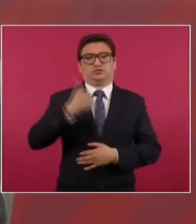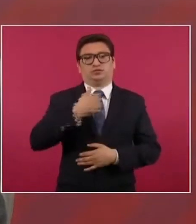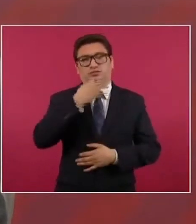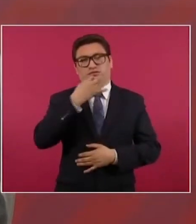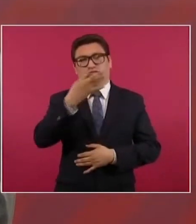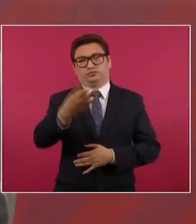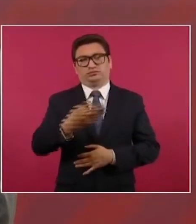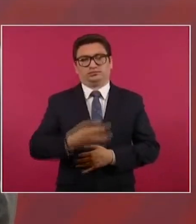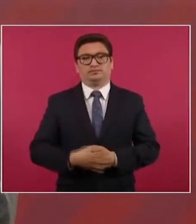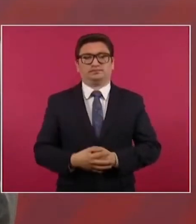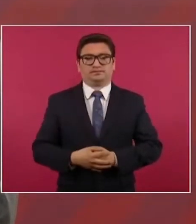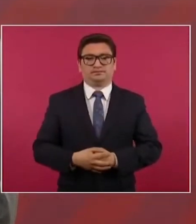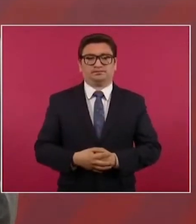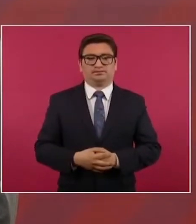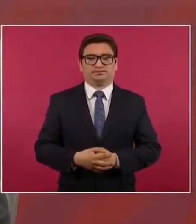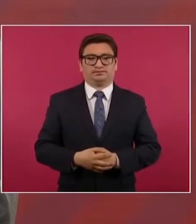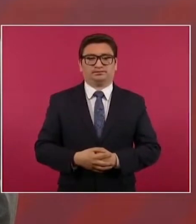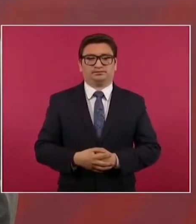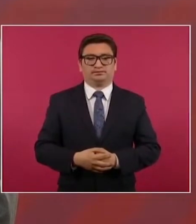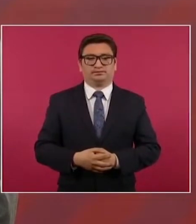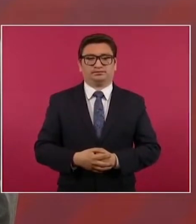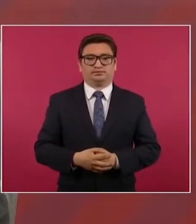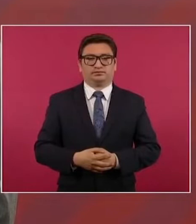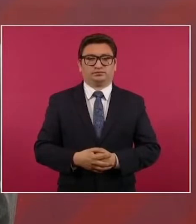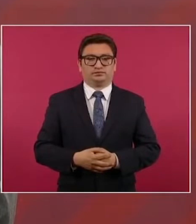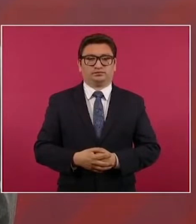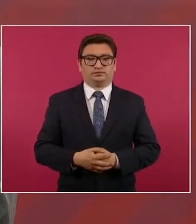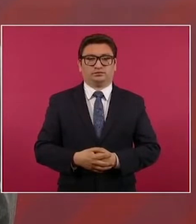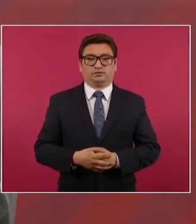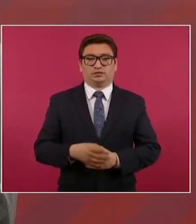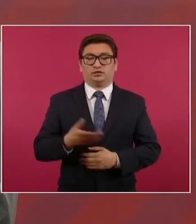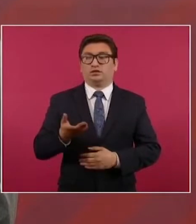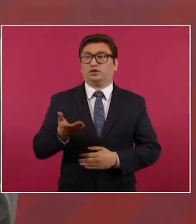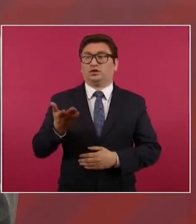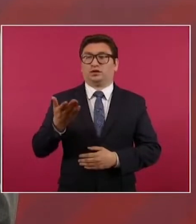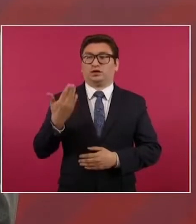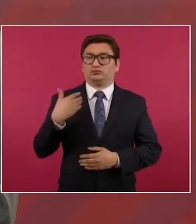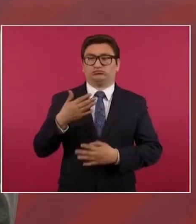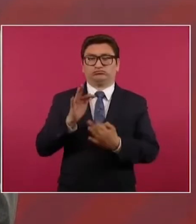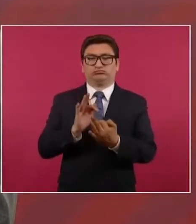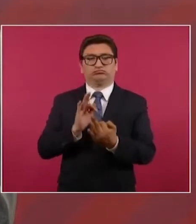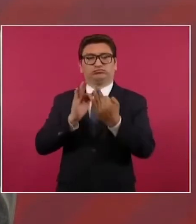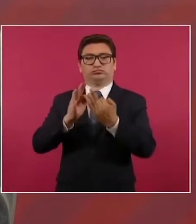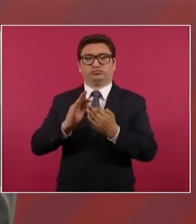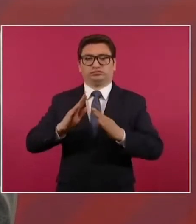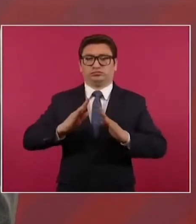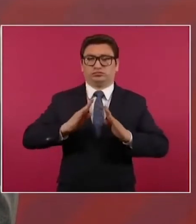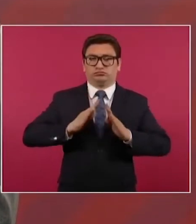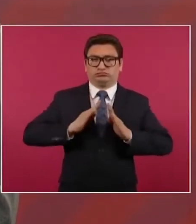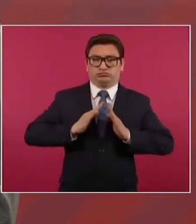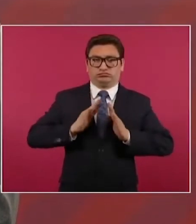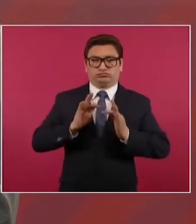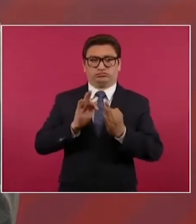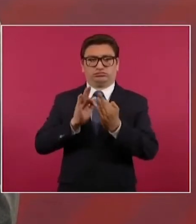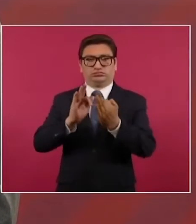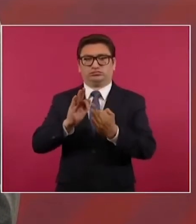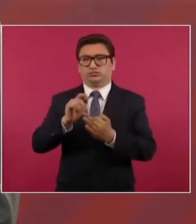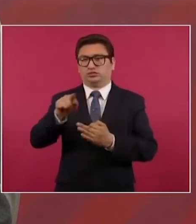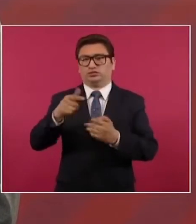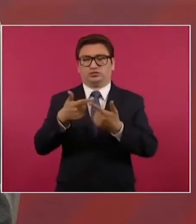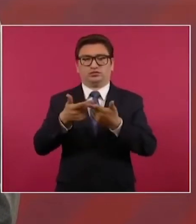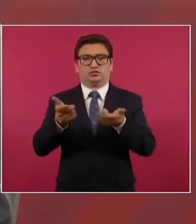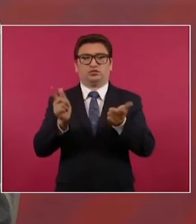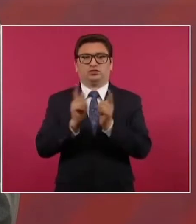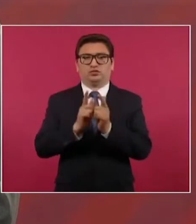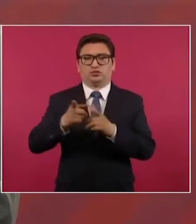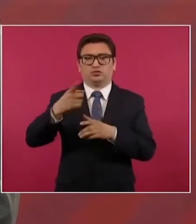comentar que en un enfrentamiento del ejército con una